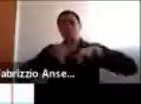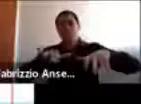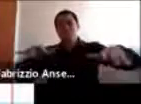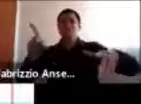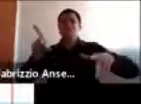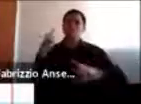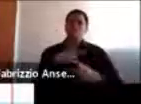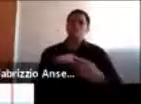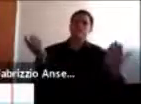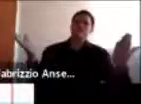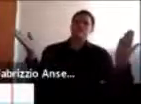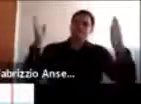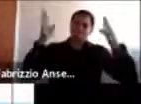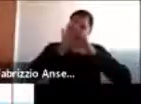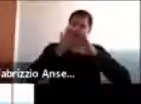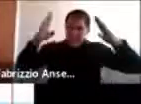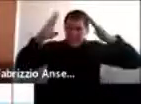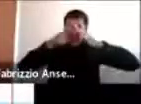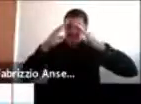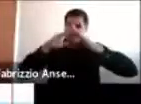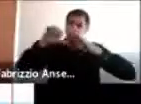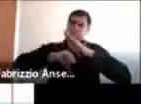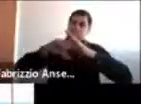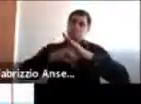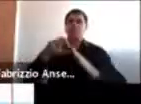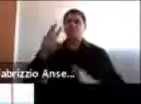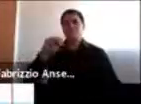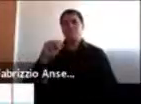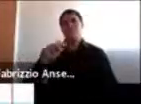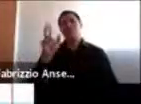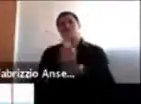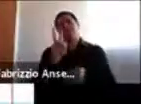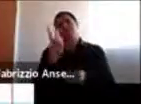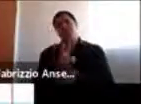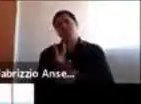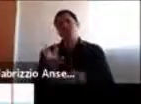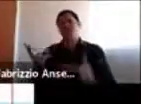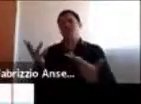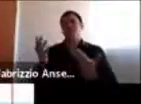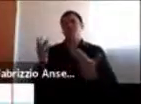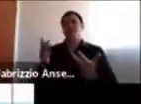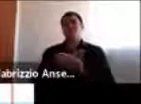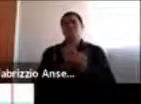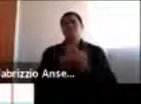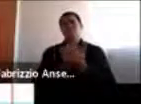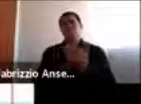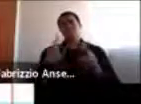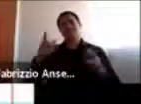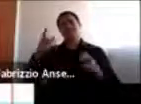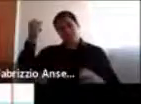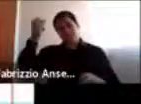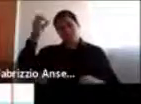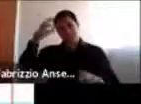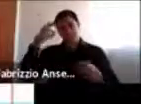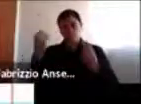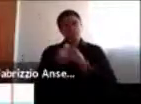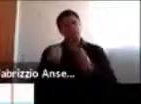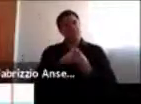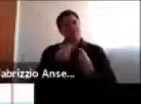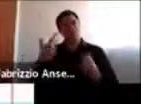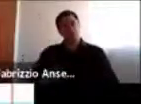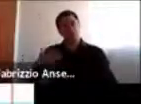profesoras y en el fondo desde la perspectiva del aprendizaje el ideal es que los niños no pierdan este tiempo